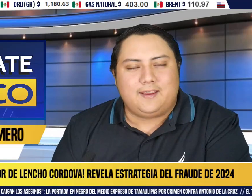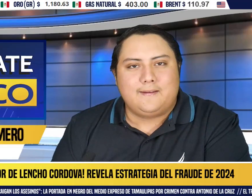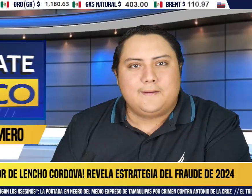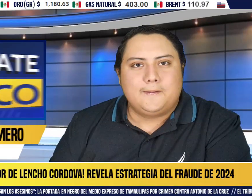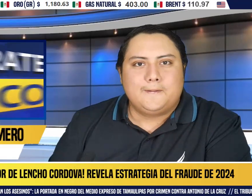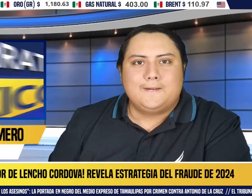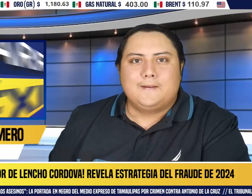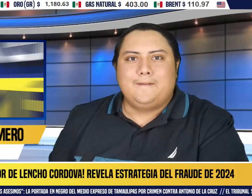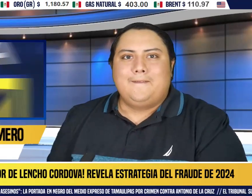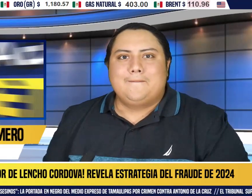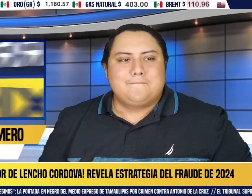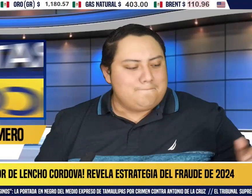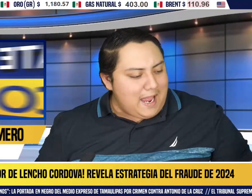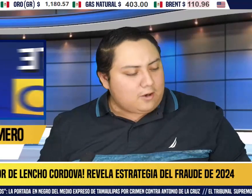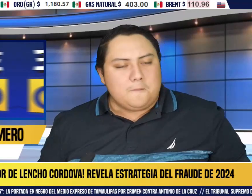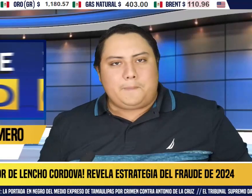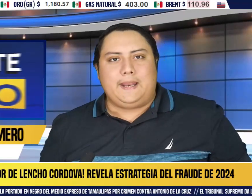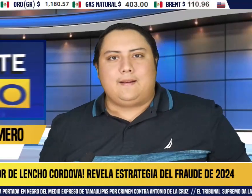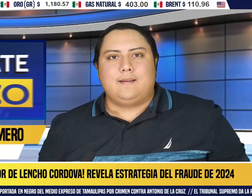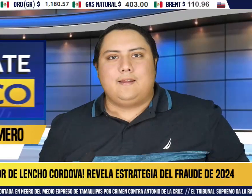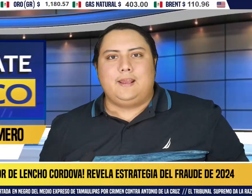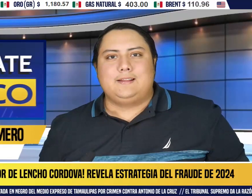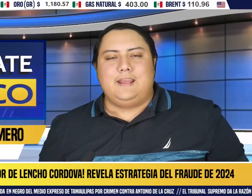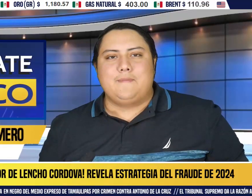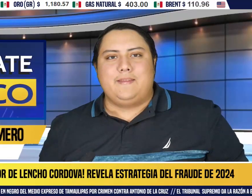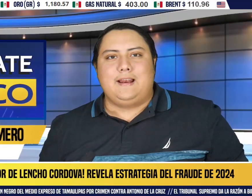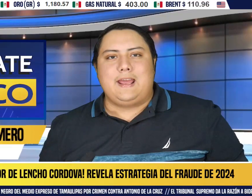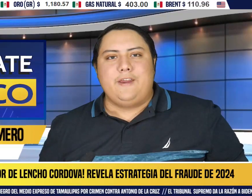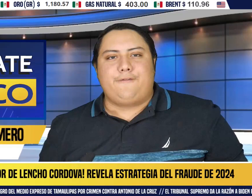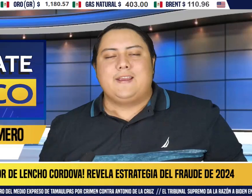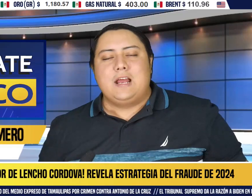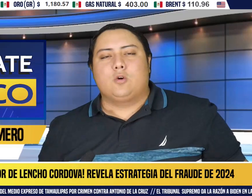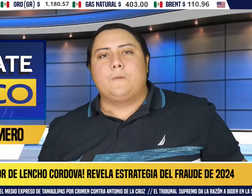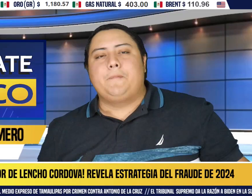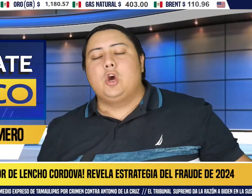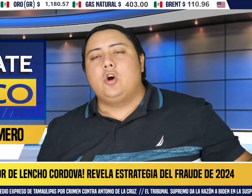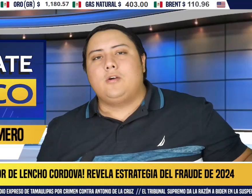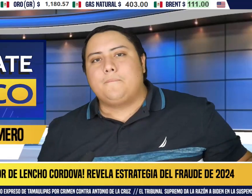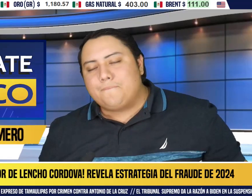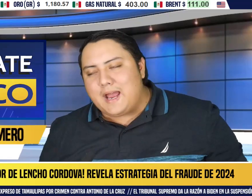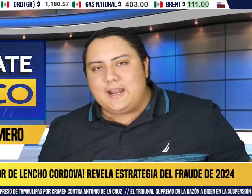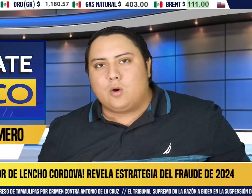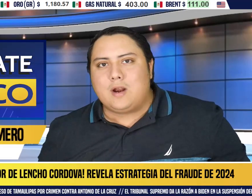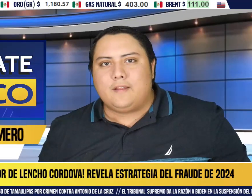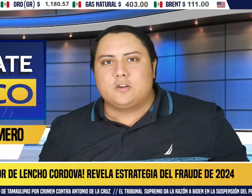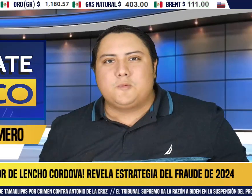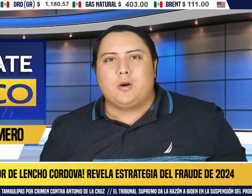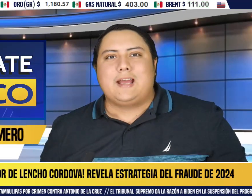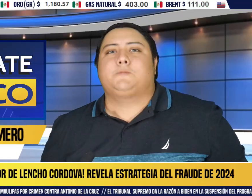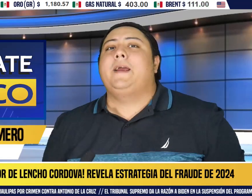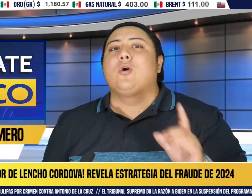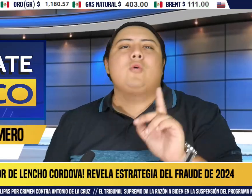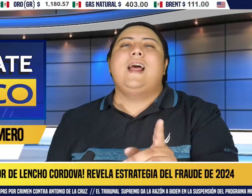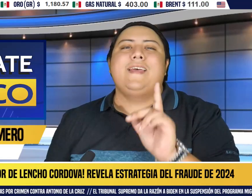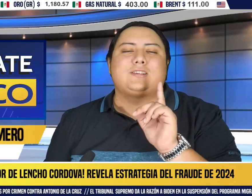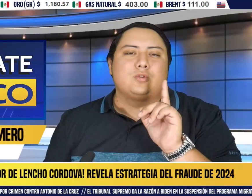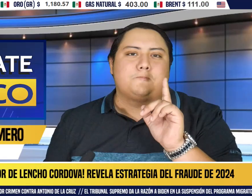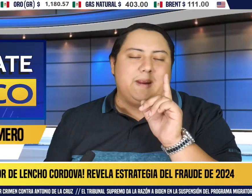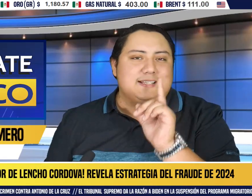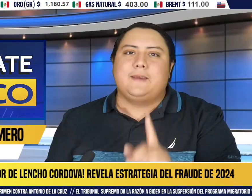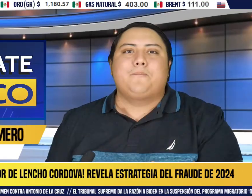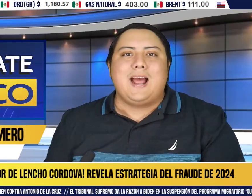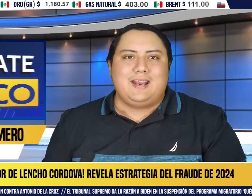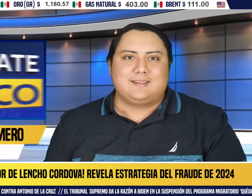que va a cumplir el tema de la IFA, ya lo cumplió, va a inaugurar Dos Bocas, pero una de